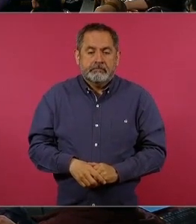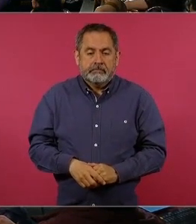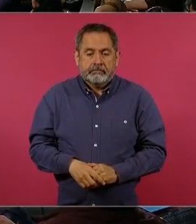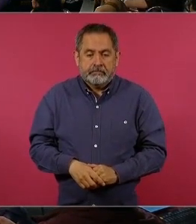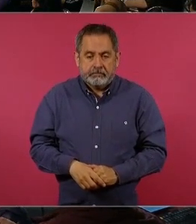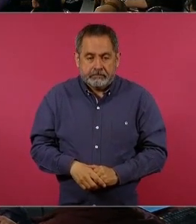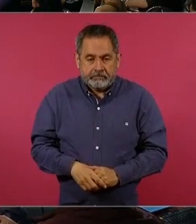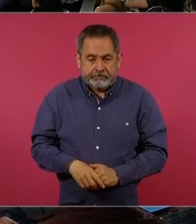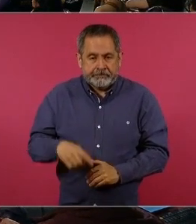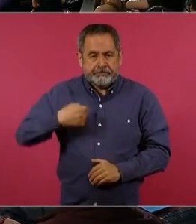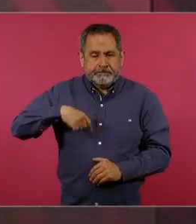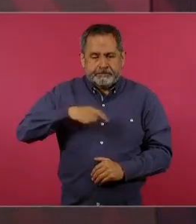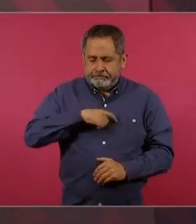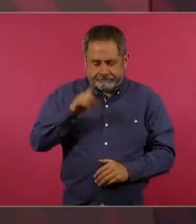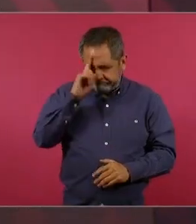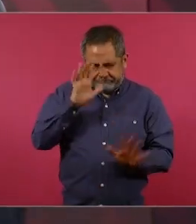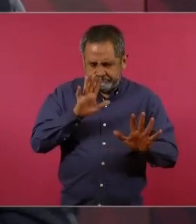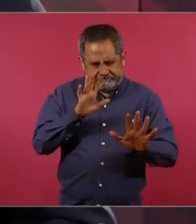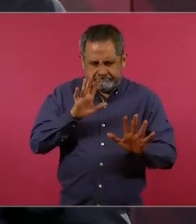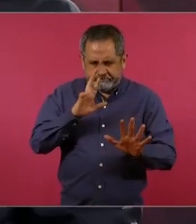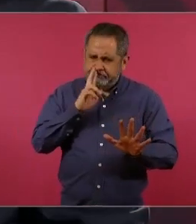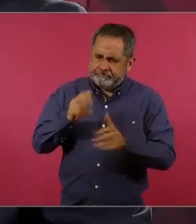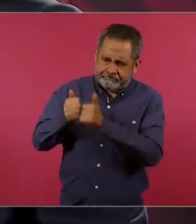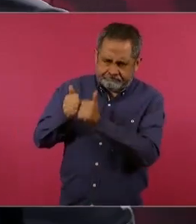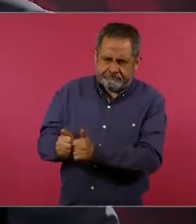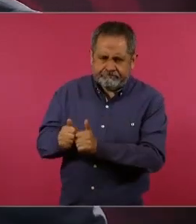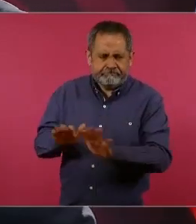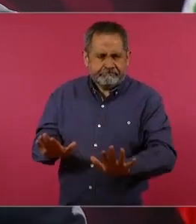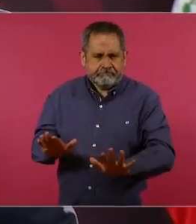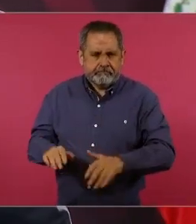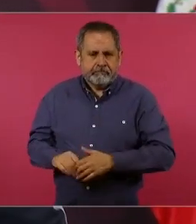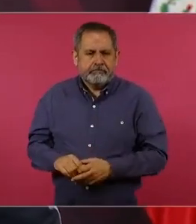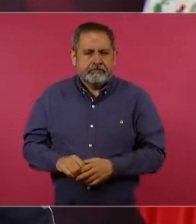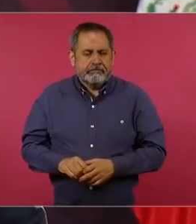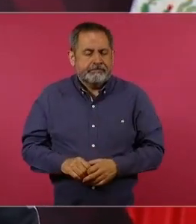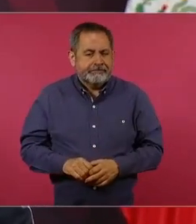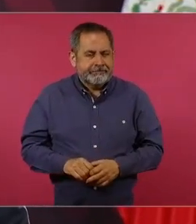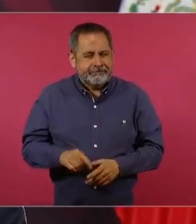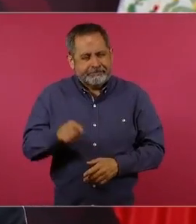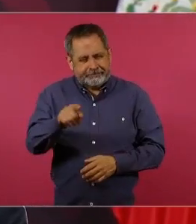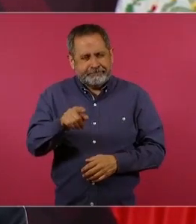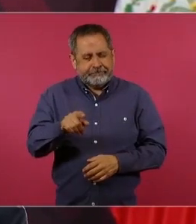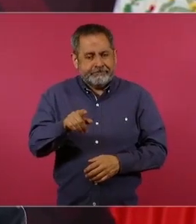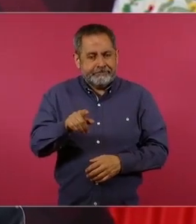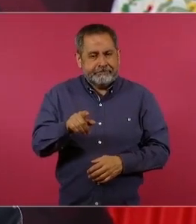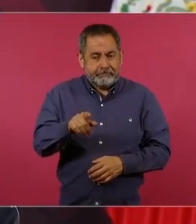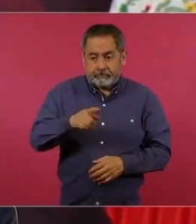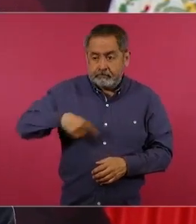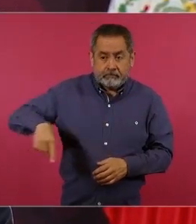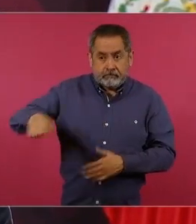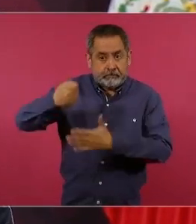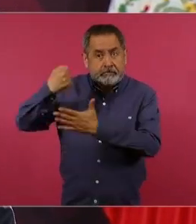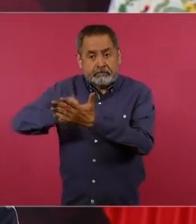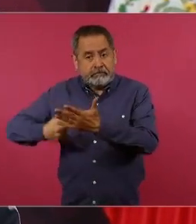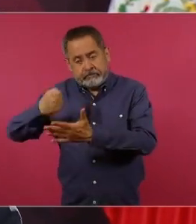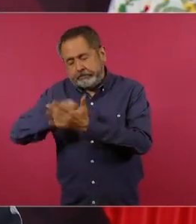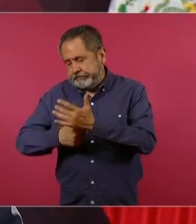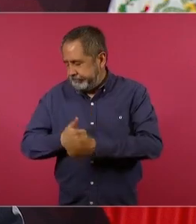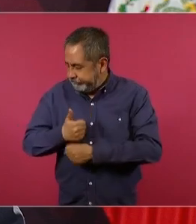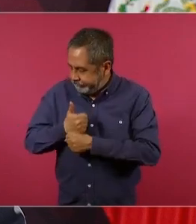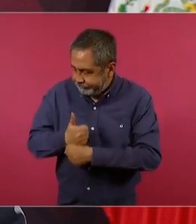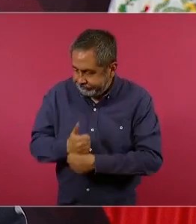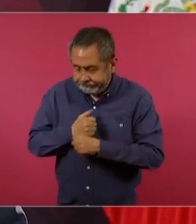Y actuamos bien. Es que se padece mucho cuando se lucha por una